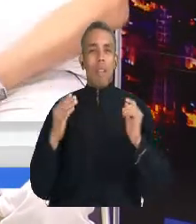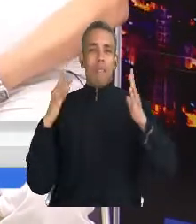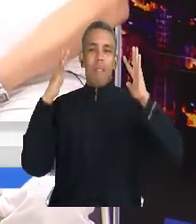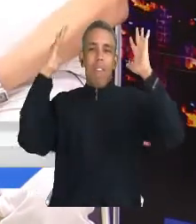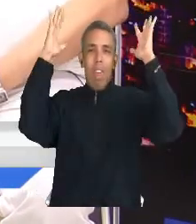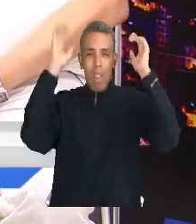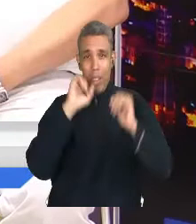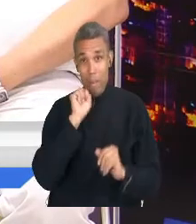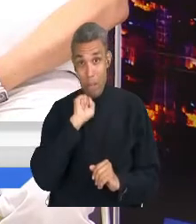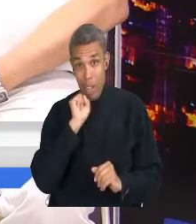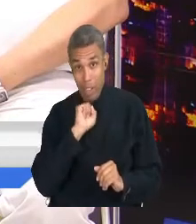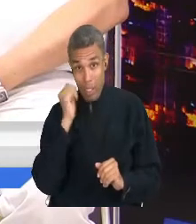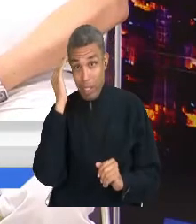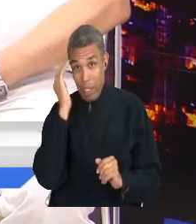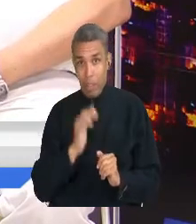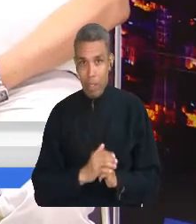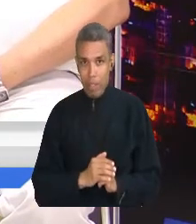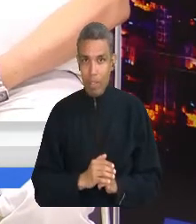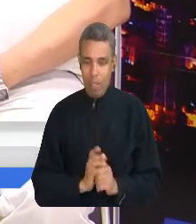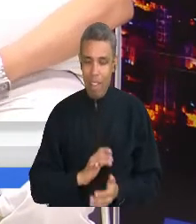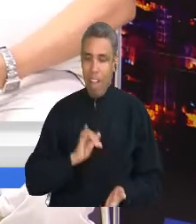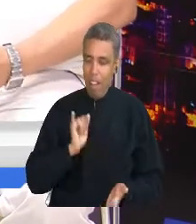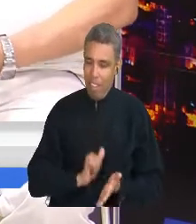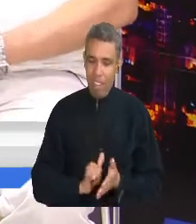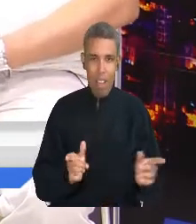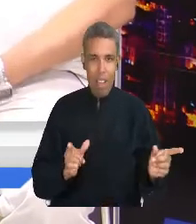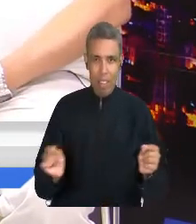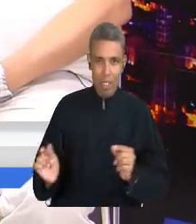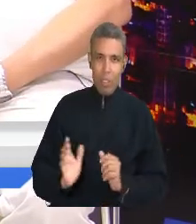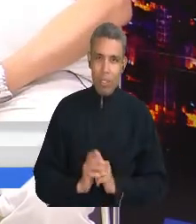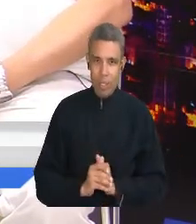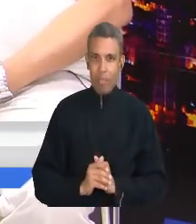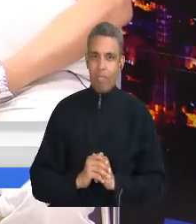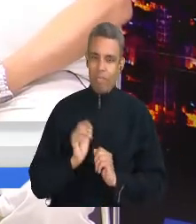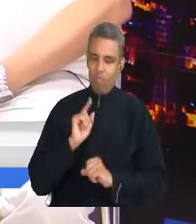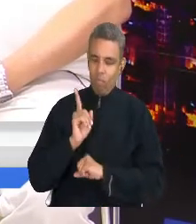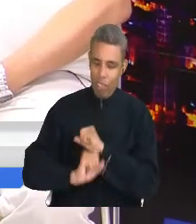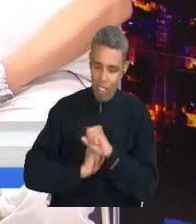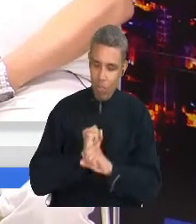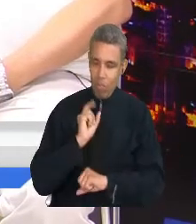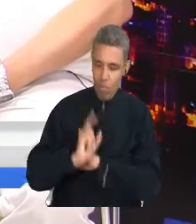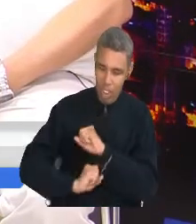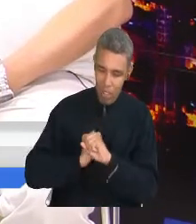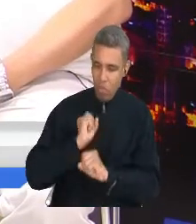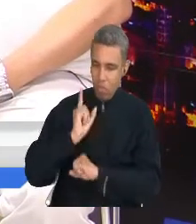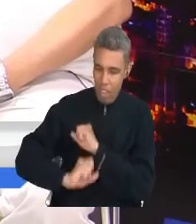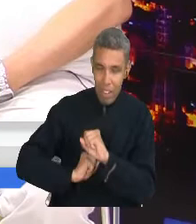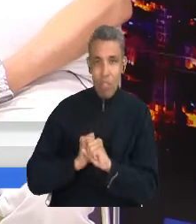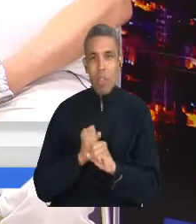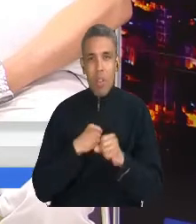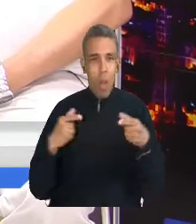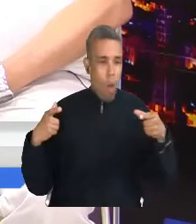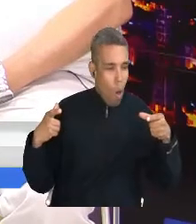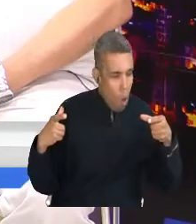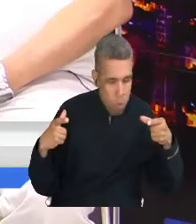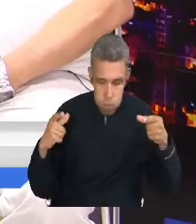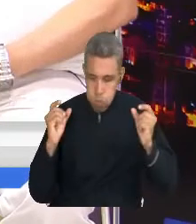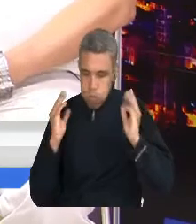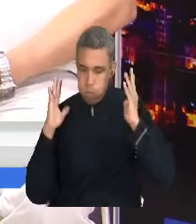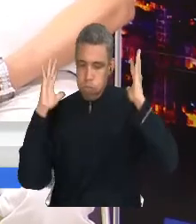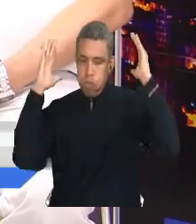fiestas donde Barranca Bermeja cumple un año más de vida municipal. Precisamente este evento